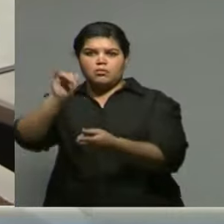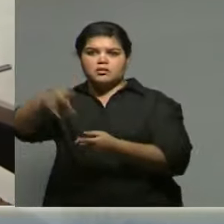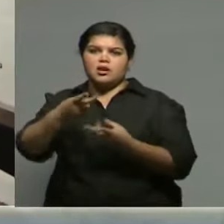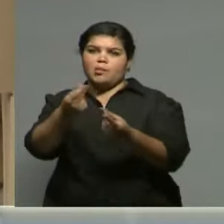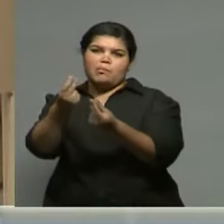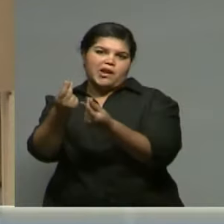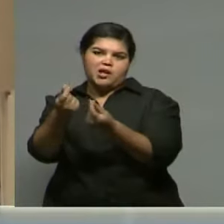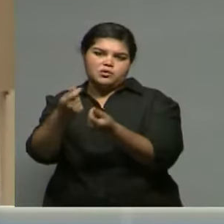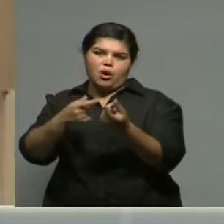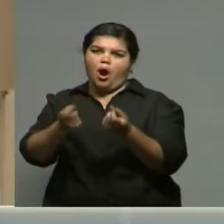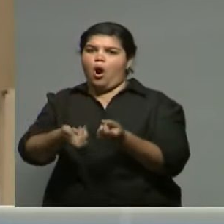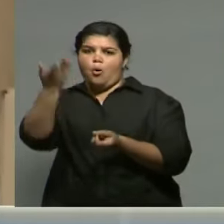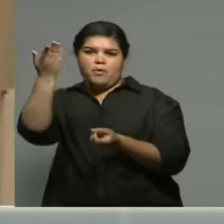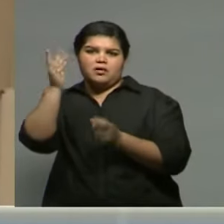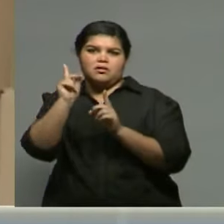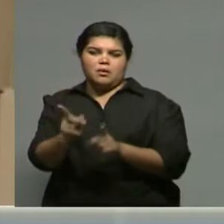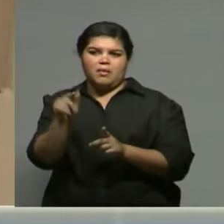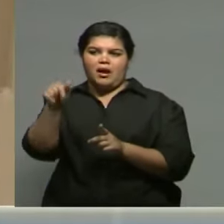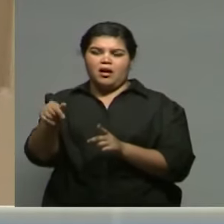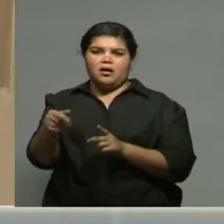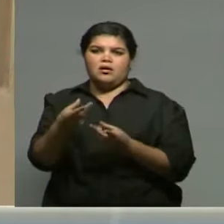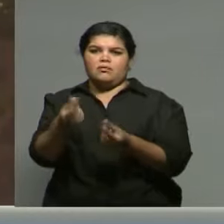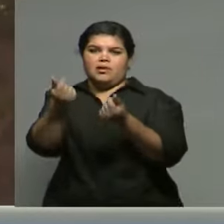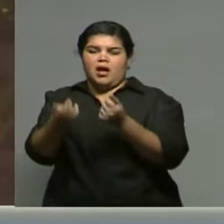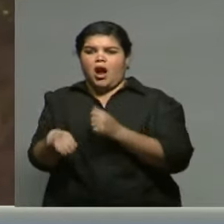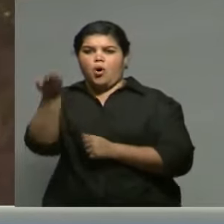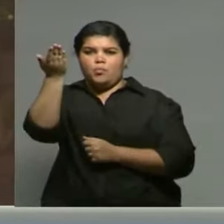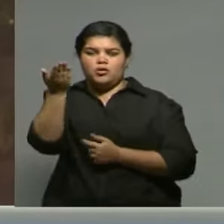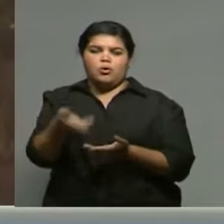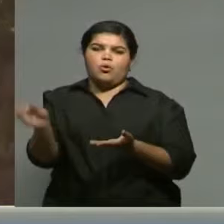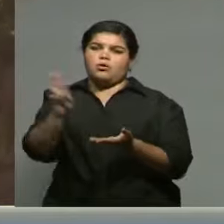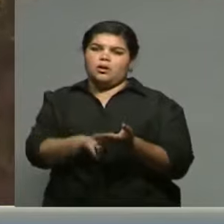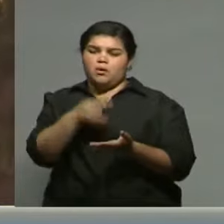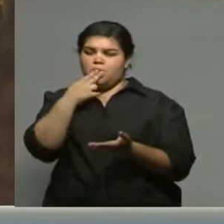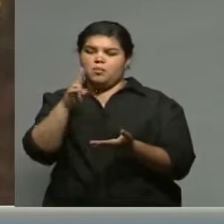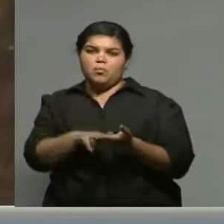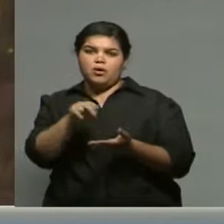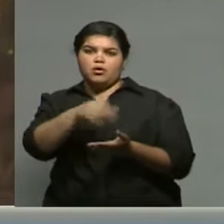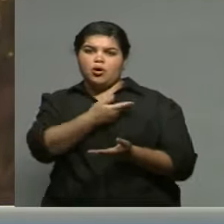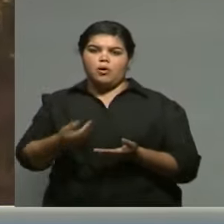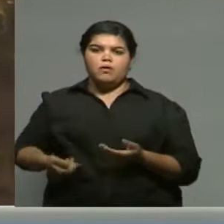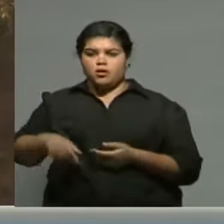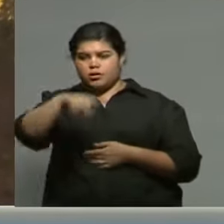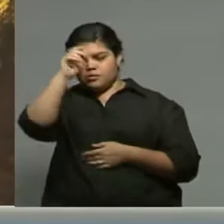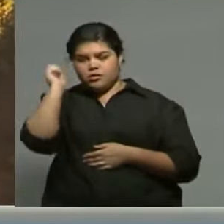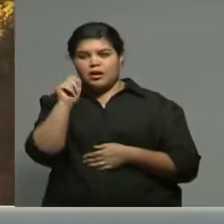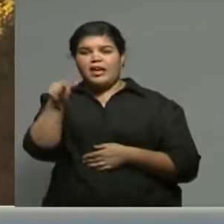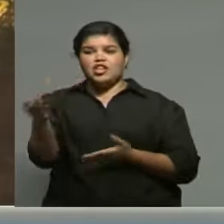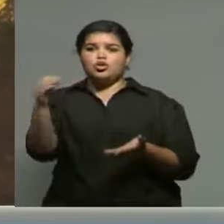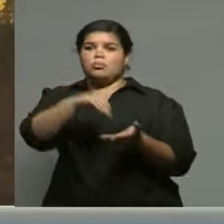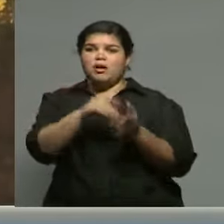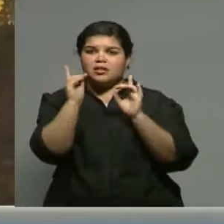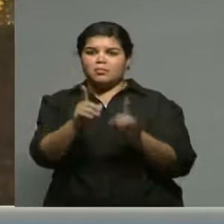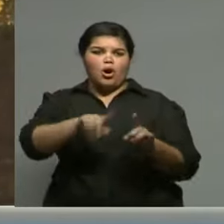consumidor final, que es quien termina sintiendo en su bolsillo el impacto de un nuevo impuesto por parte del gobierno nacional. Y esto se suma a